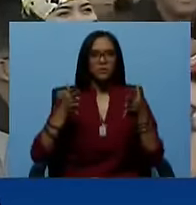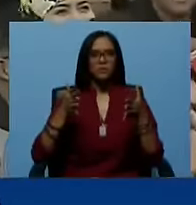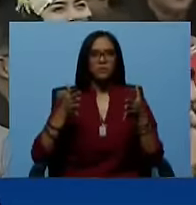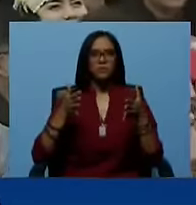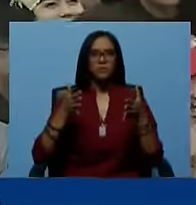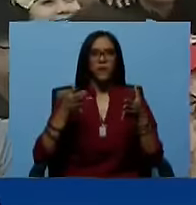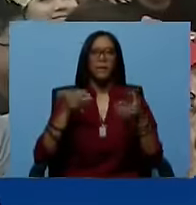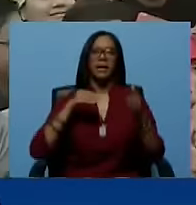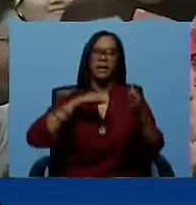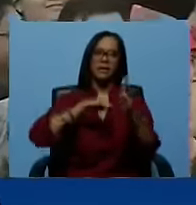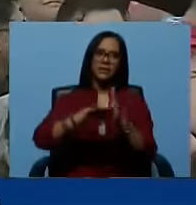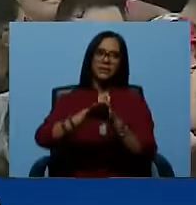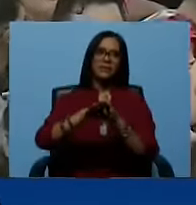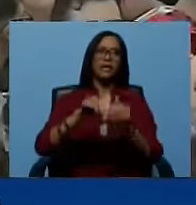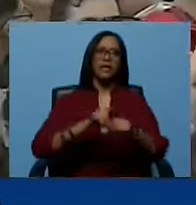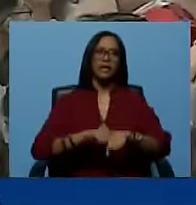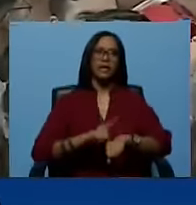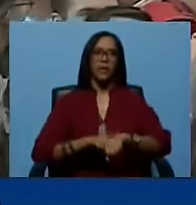trascender en el tiempo.